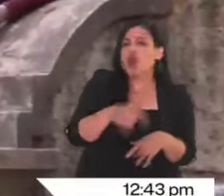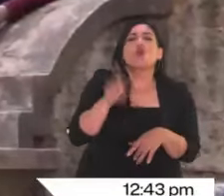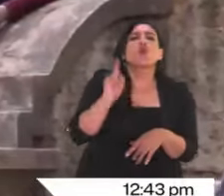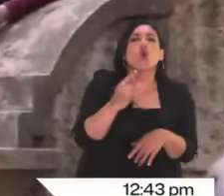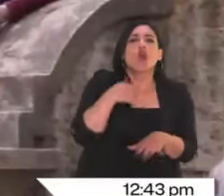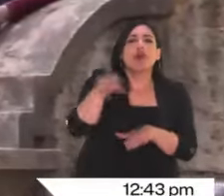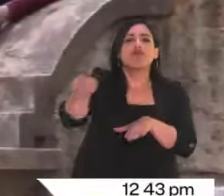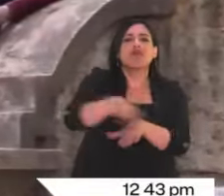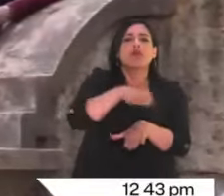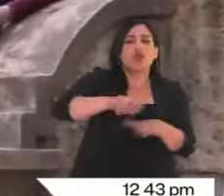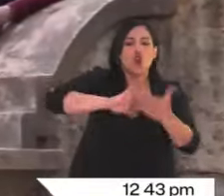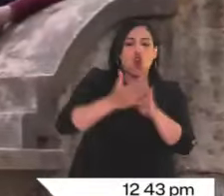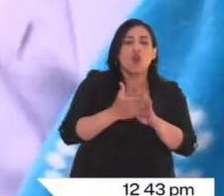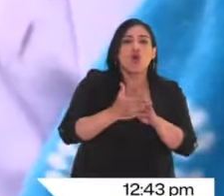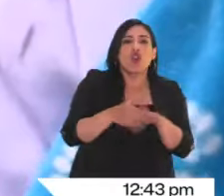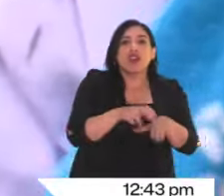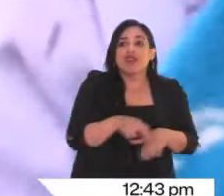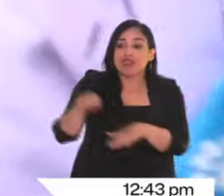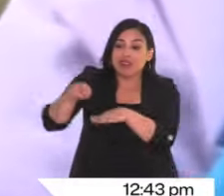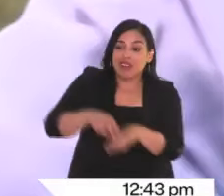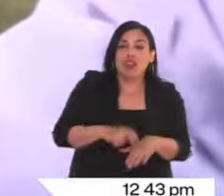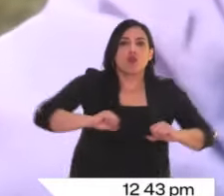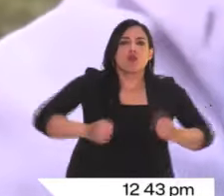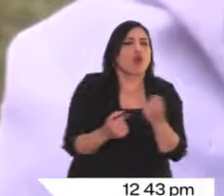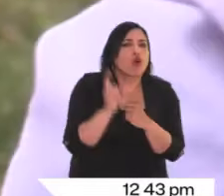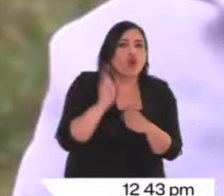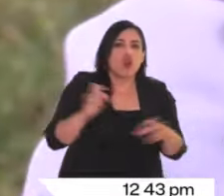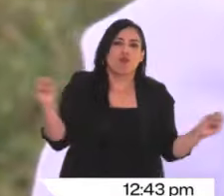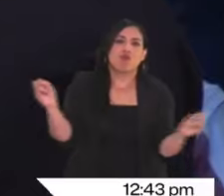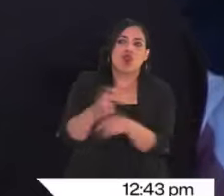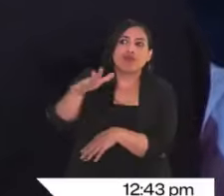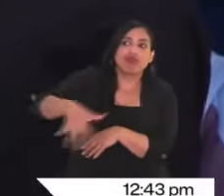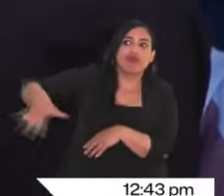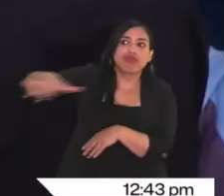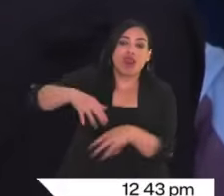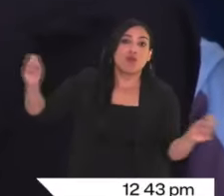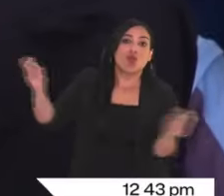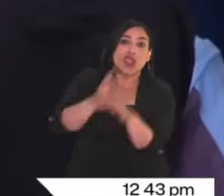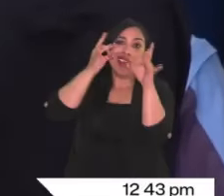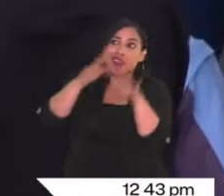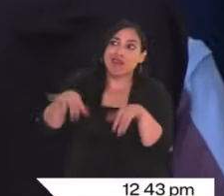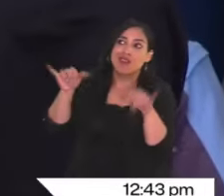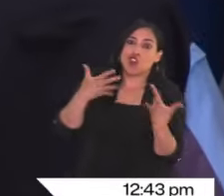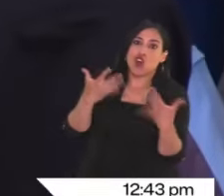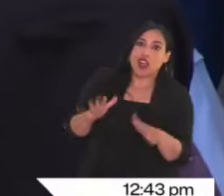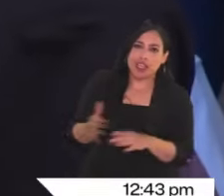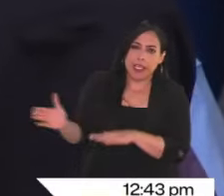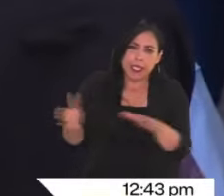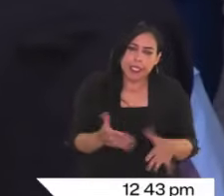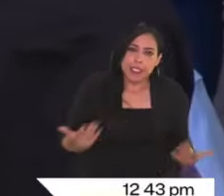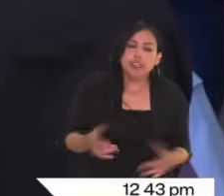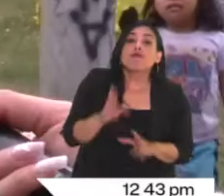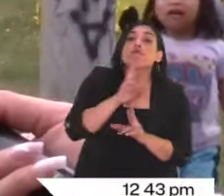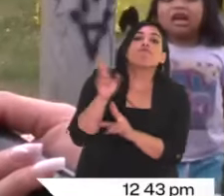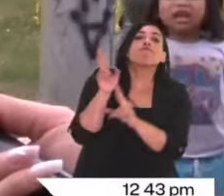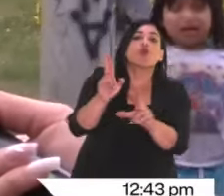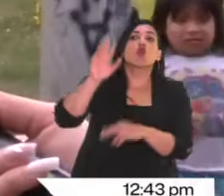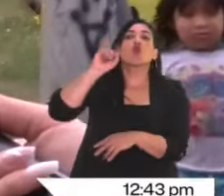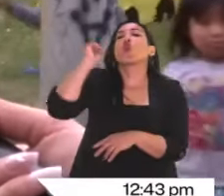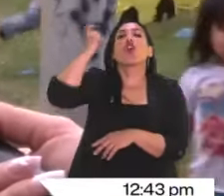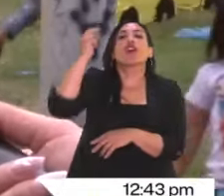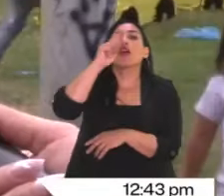del desplazamiento de la comunidad hacia Bogotá se debe a la violencia que se vive en los territorios. Damos una respuesta de los gobiernos